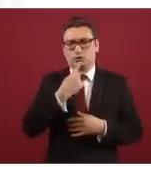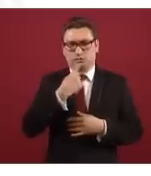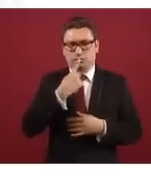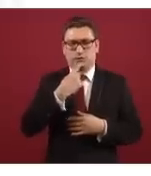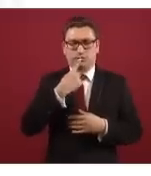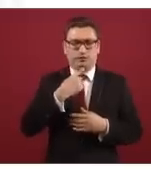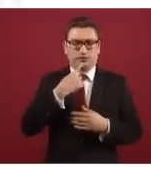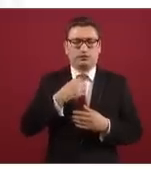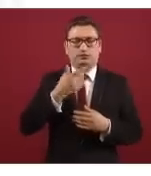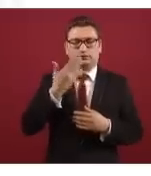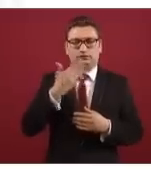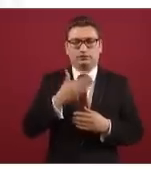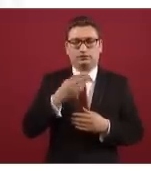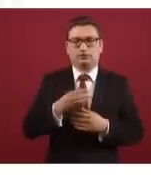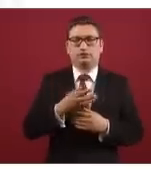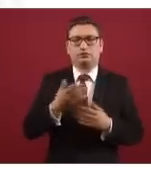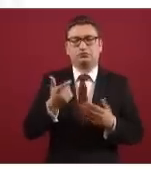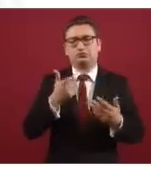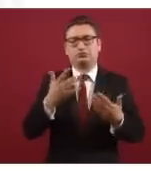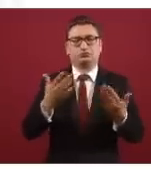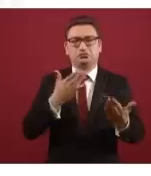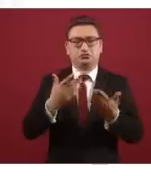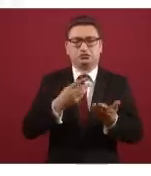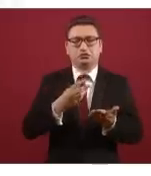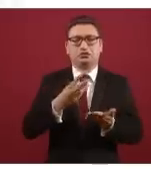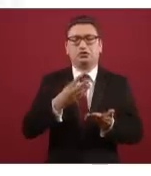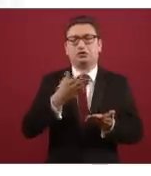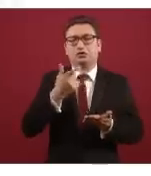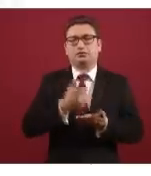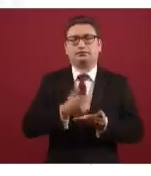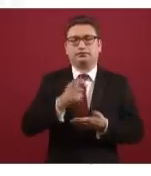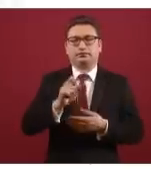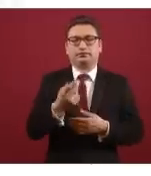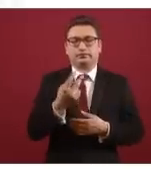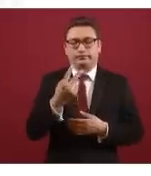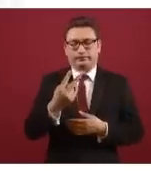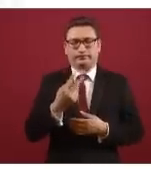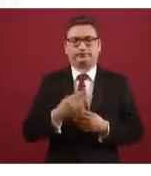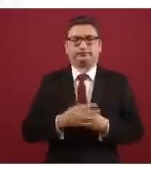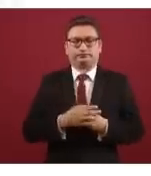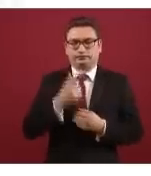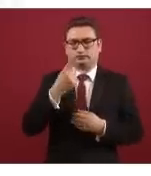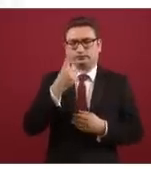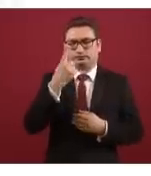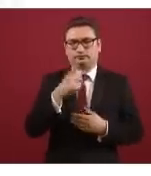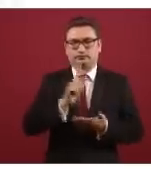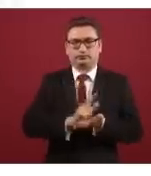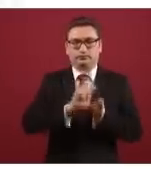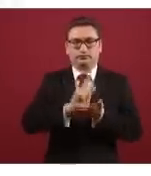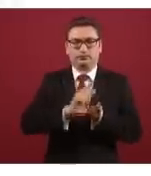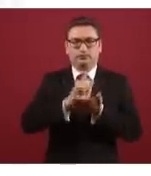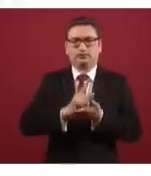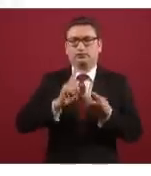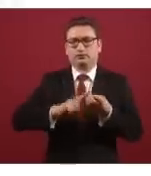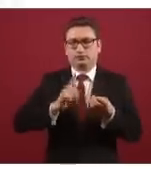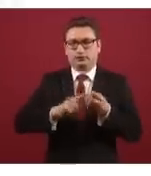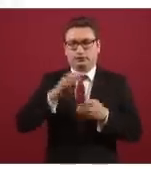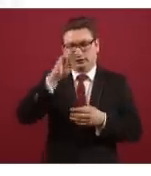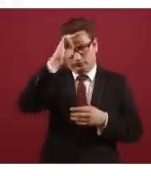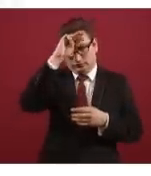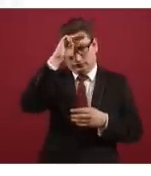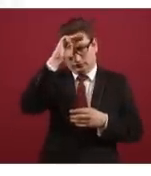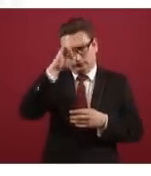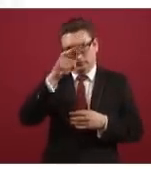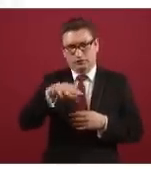con un margen de 3 pesos 52 centavos por litro y un precio de 22 pesos por litro, lo encontramos en Monterrey, Nuevo